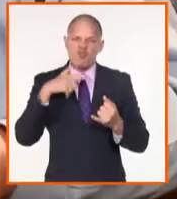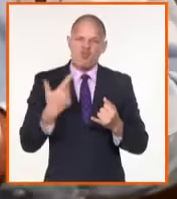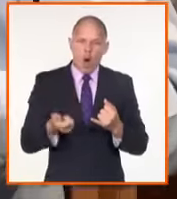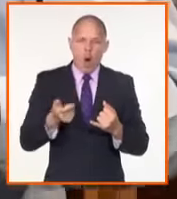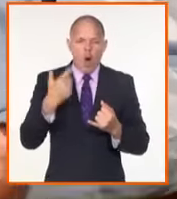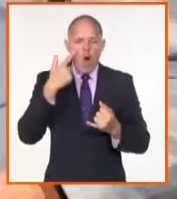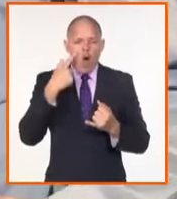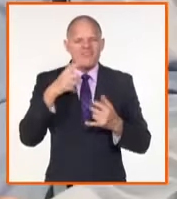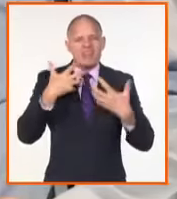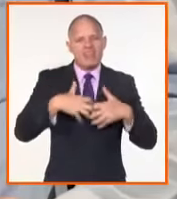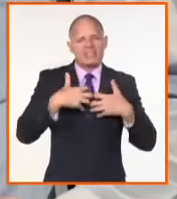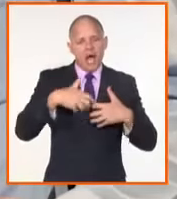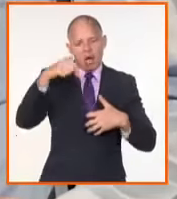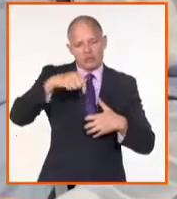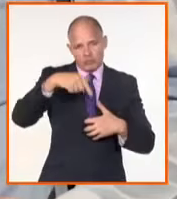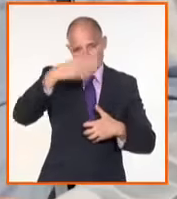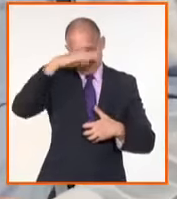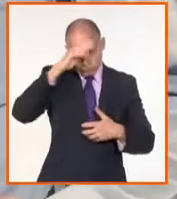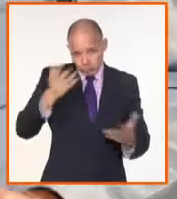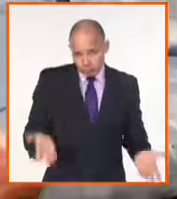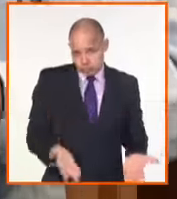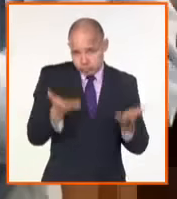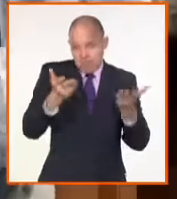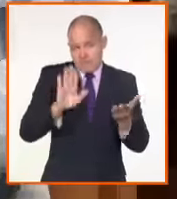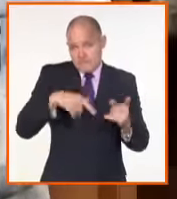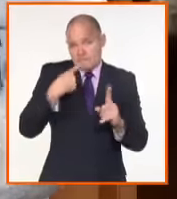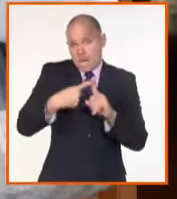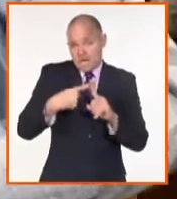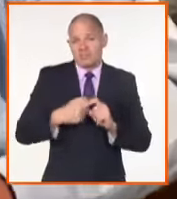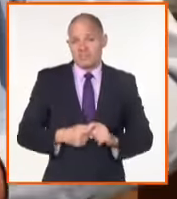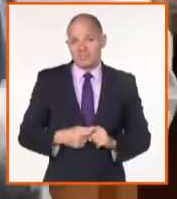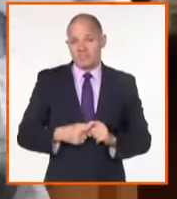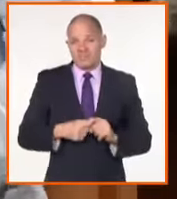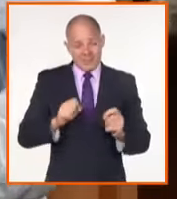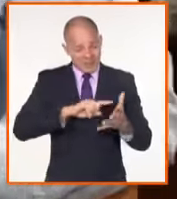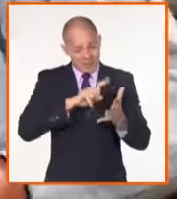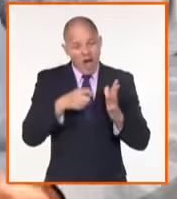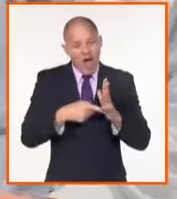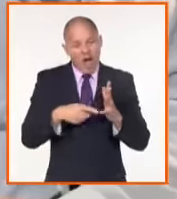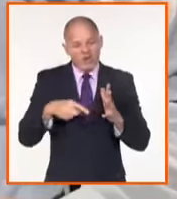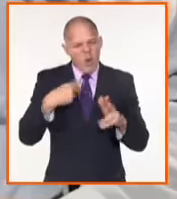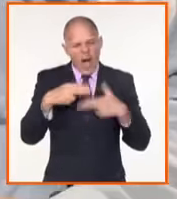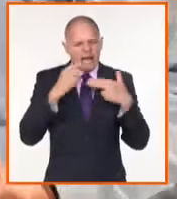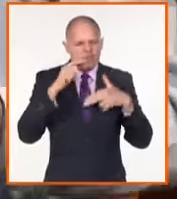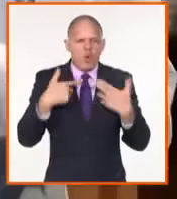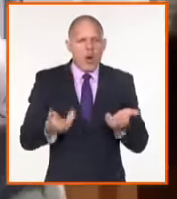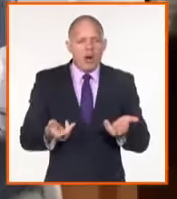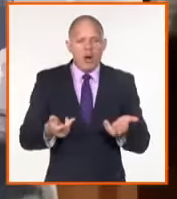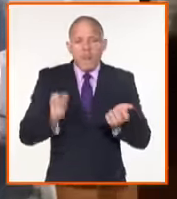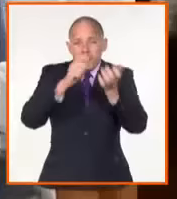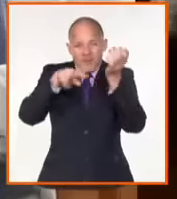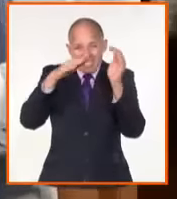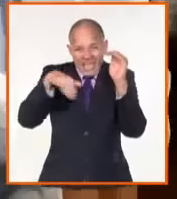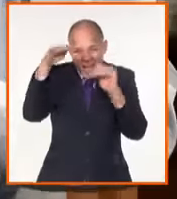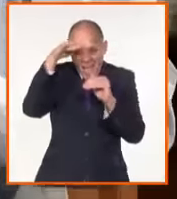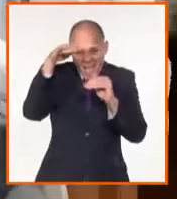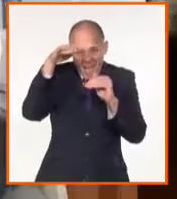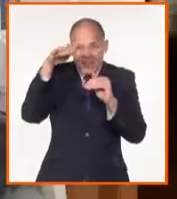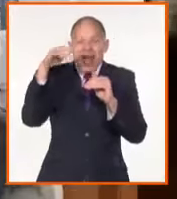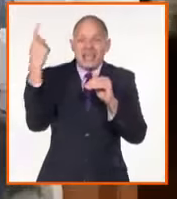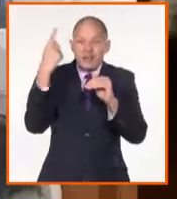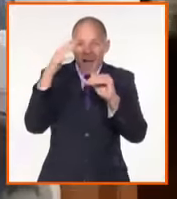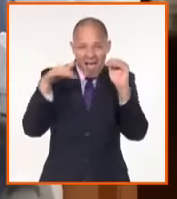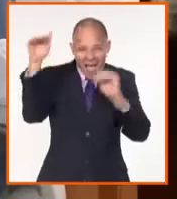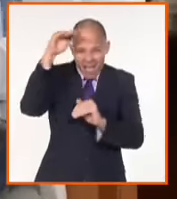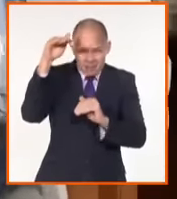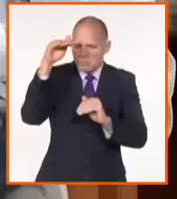los sistemas, el fortalecimiento de los sistemas productivos locales, todo eso se gesta en el municipio y hay que hacerlo en el municipio. Entonces tenemos que lograr que